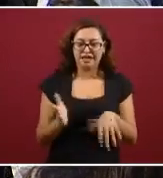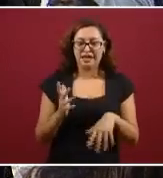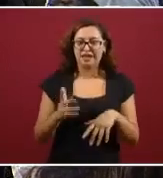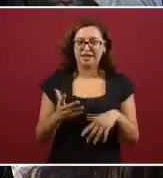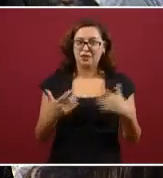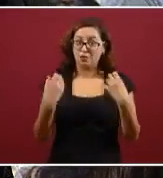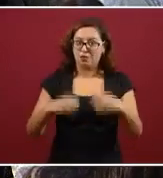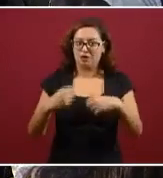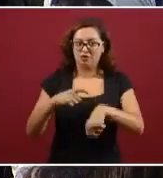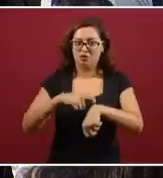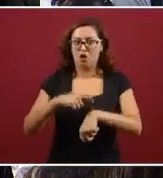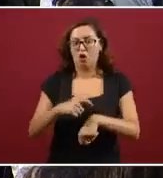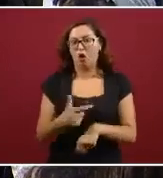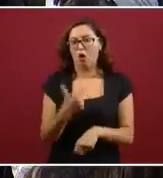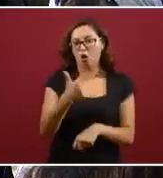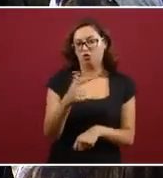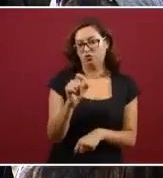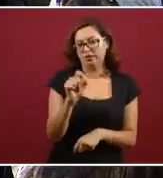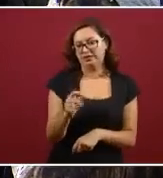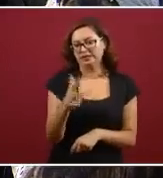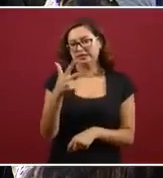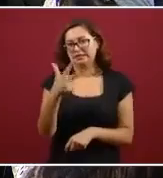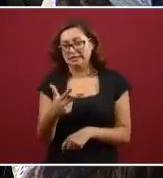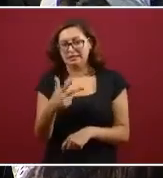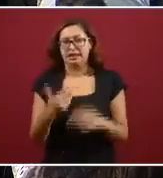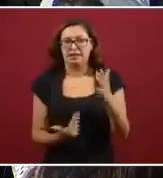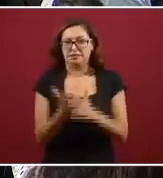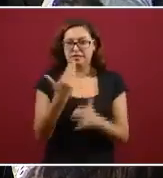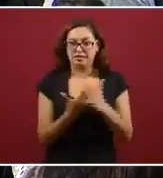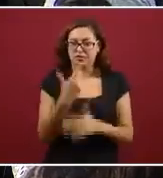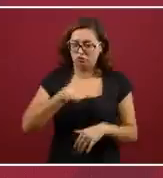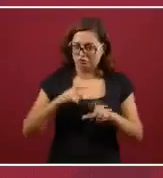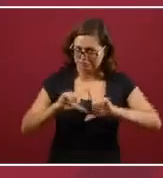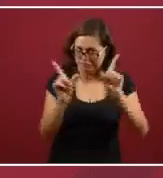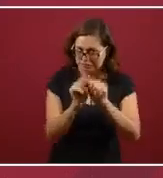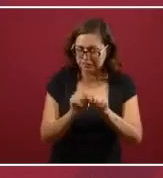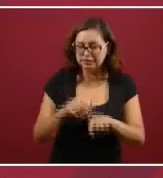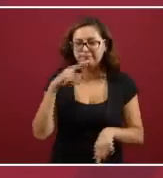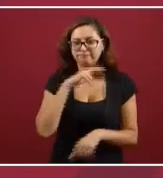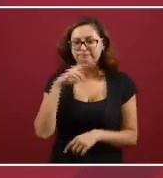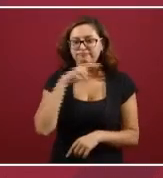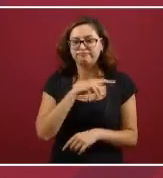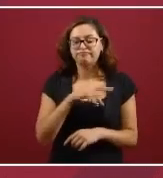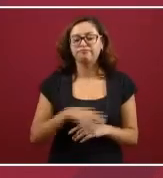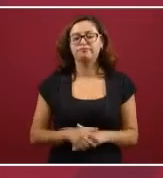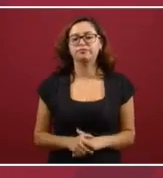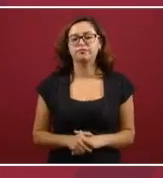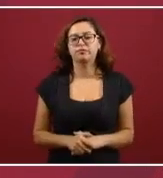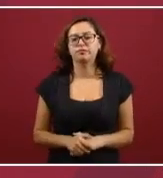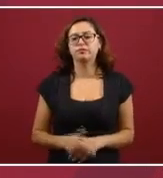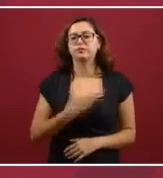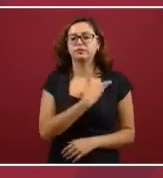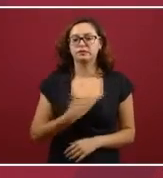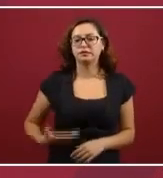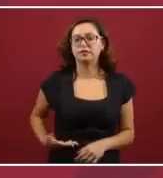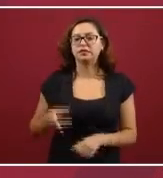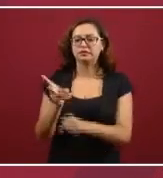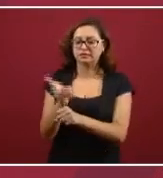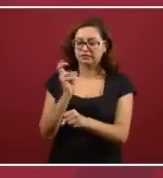mañana. Trataré de ser sintética, aun cuando la intención del presidente al invitarnos esta